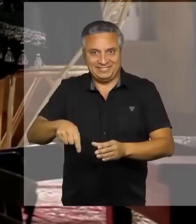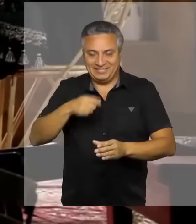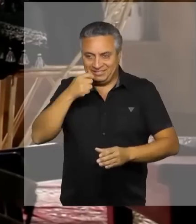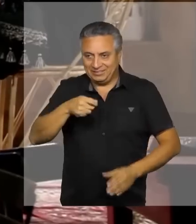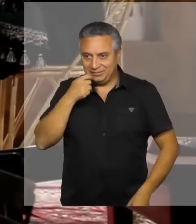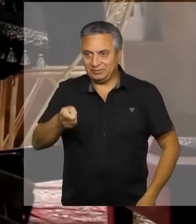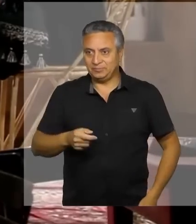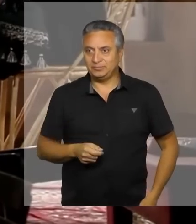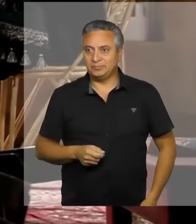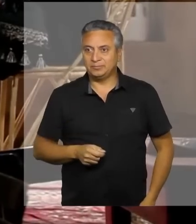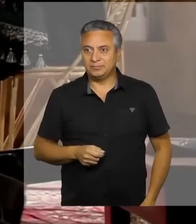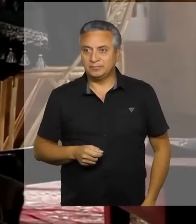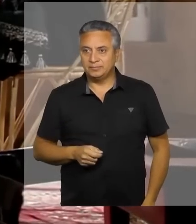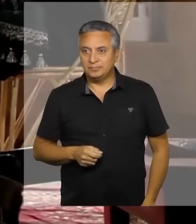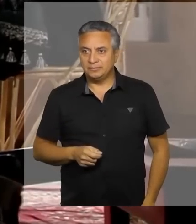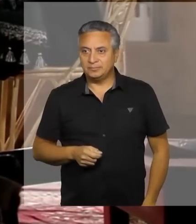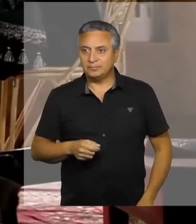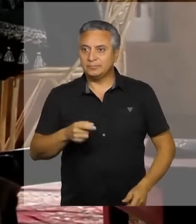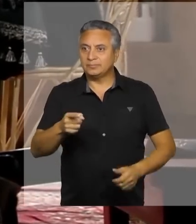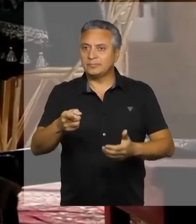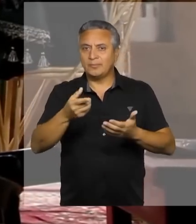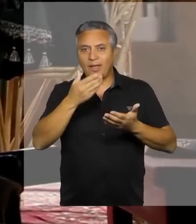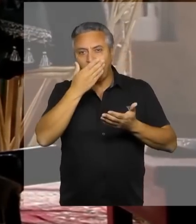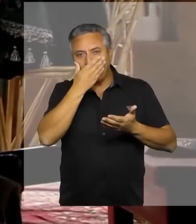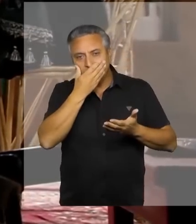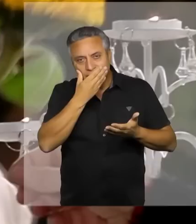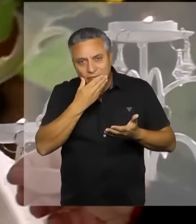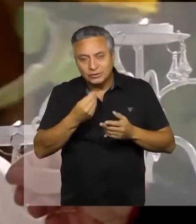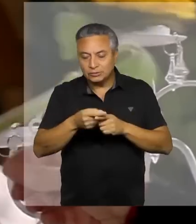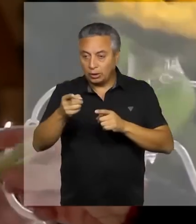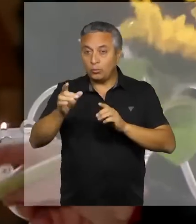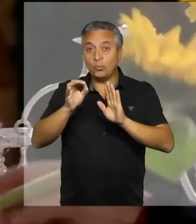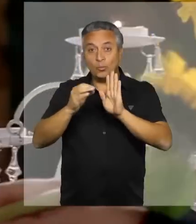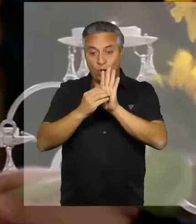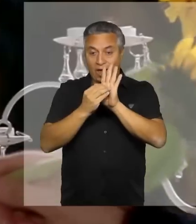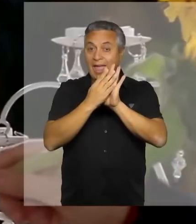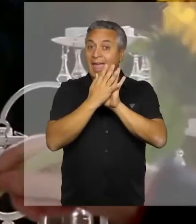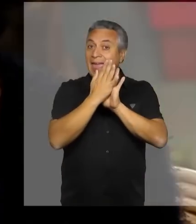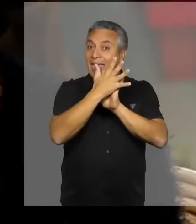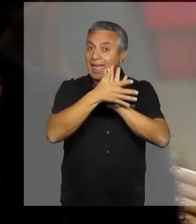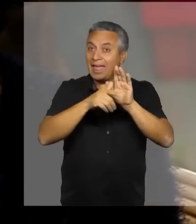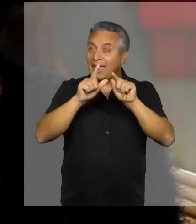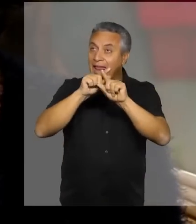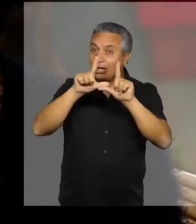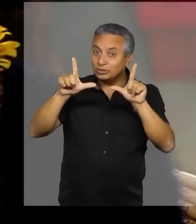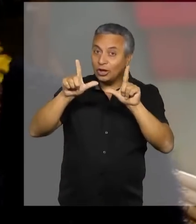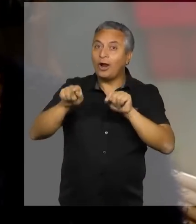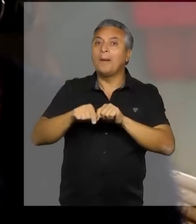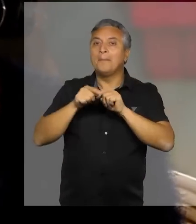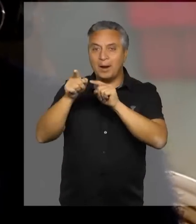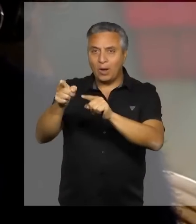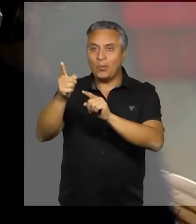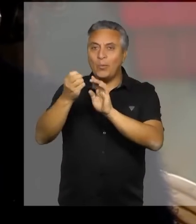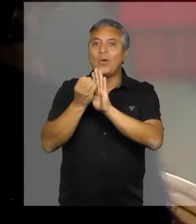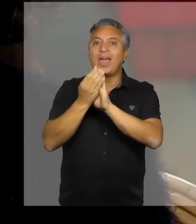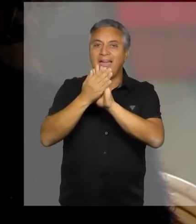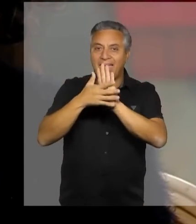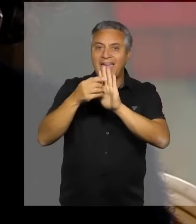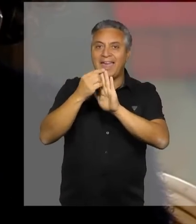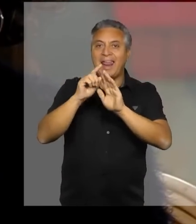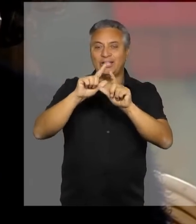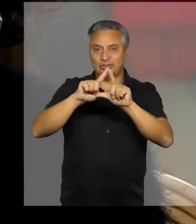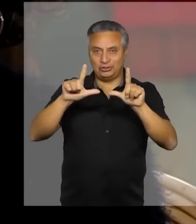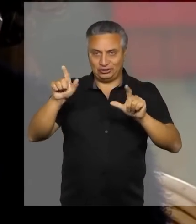Ay, mi flor favorita. Un girasol para un girasol. Ay, gracias.